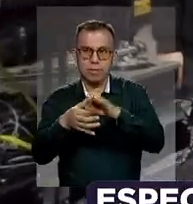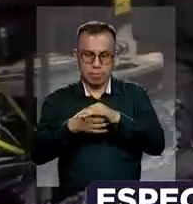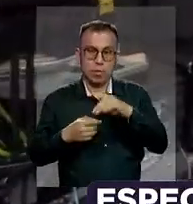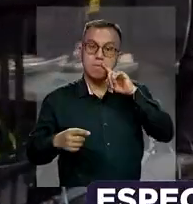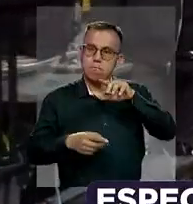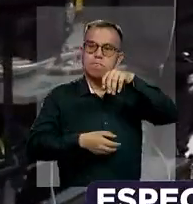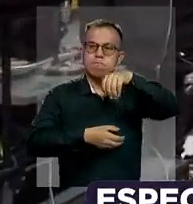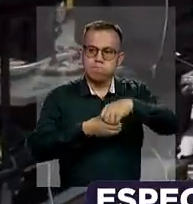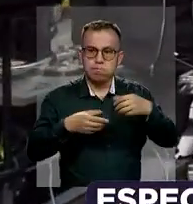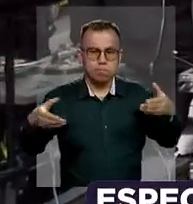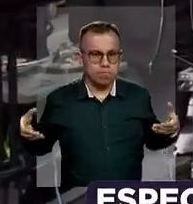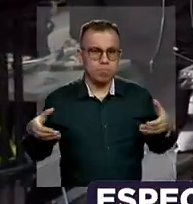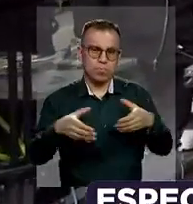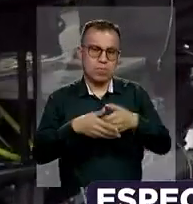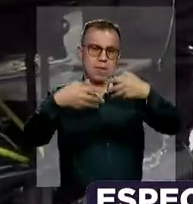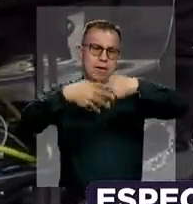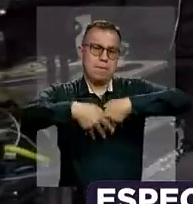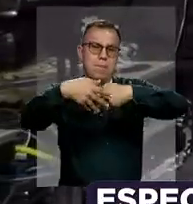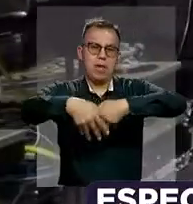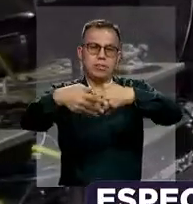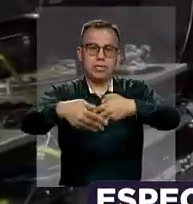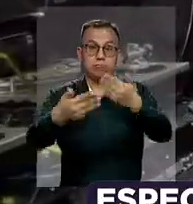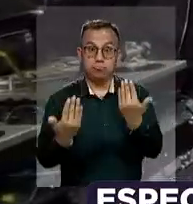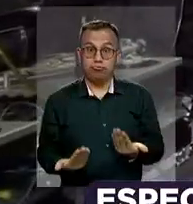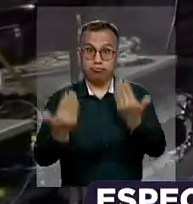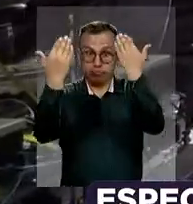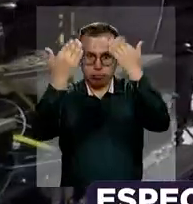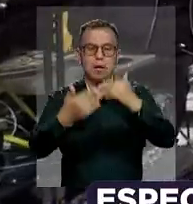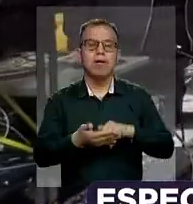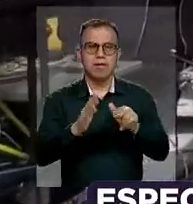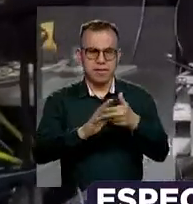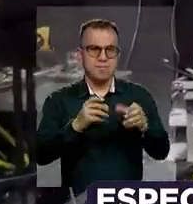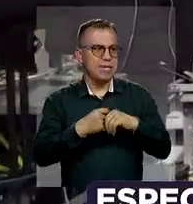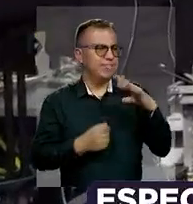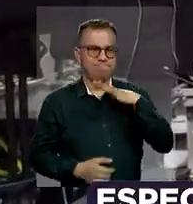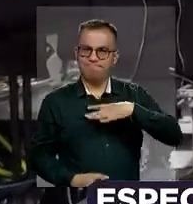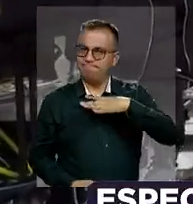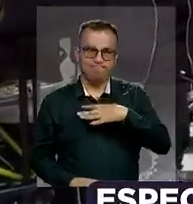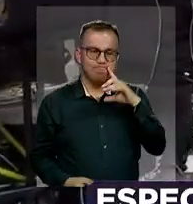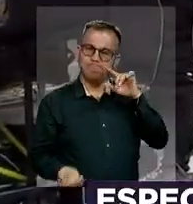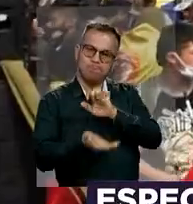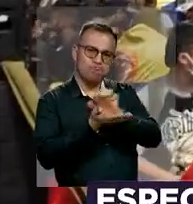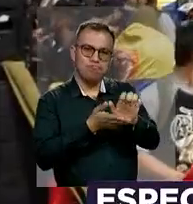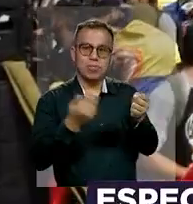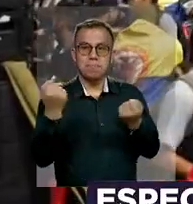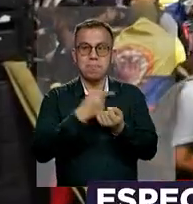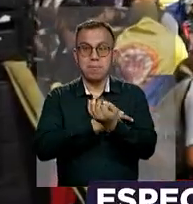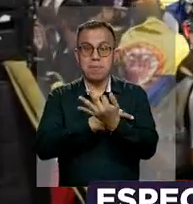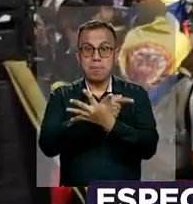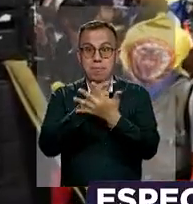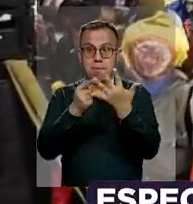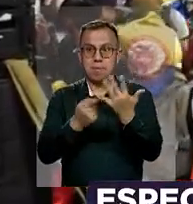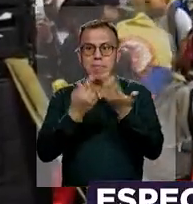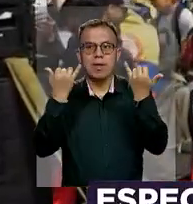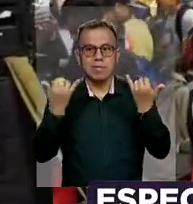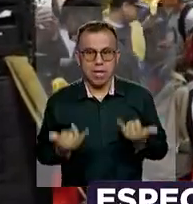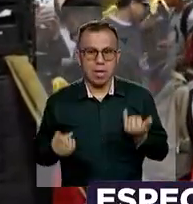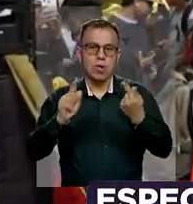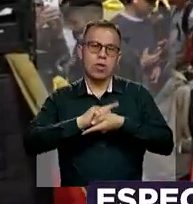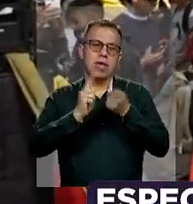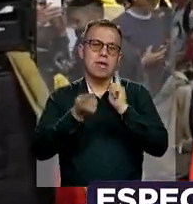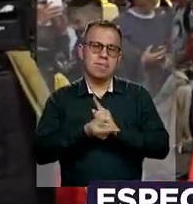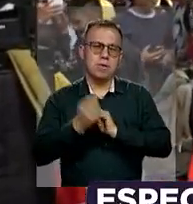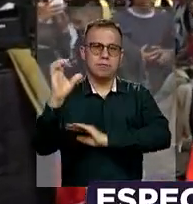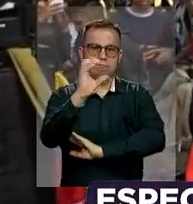falta en una marcha tan representativa y mostrando también nuestra inconformidad con todo lo que está pasando, ¿no? Este es el momento para cambiar el